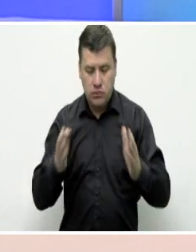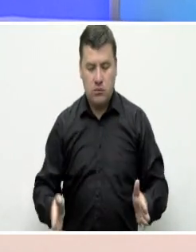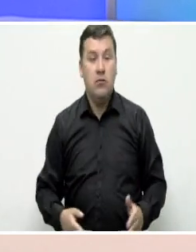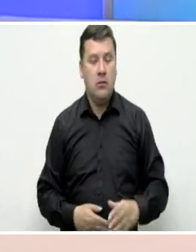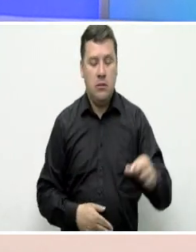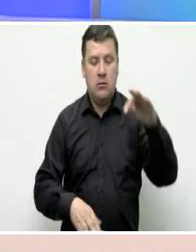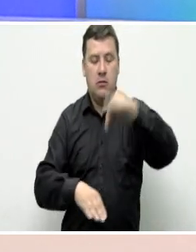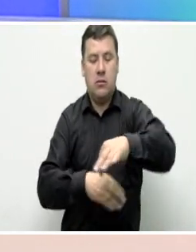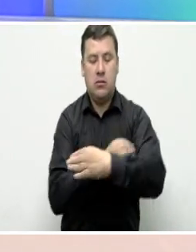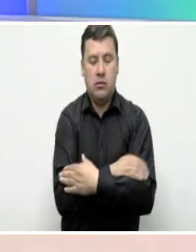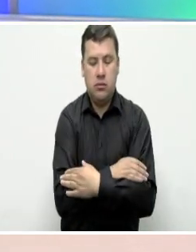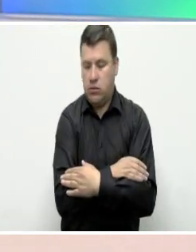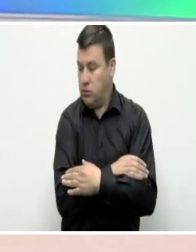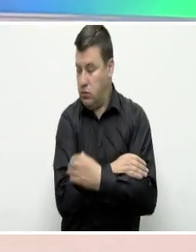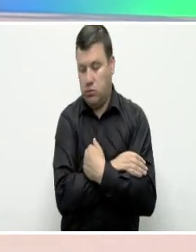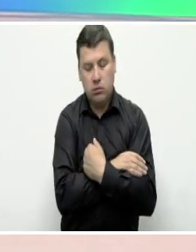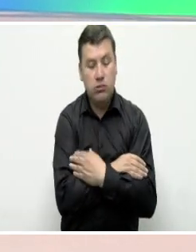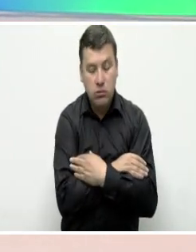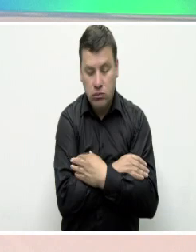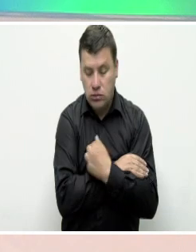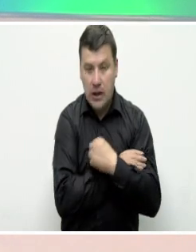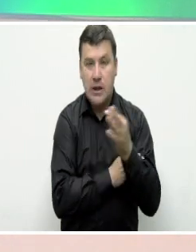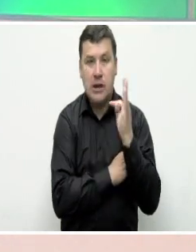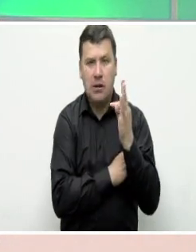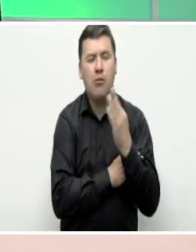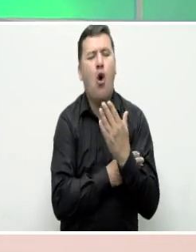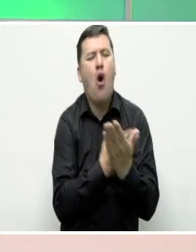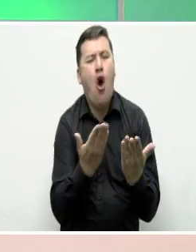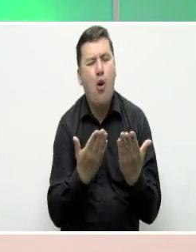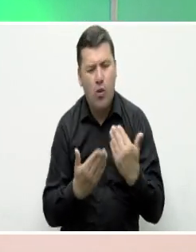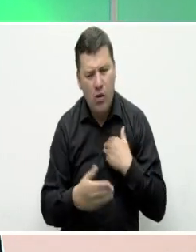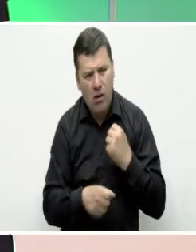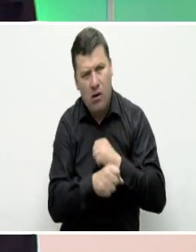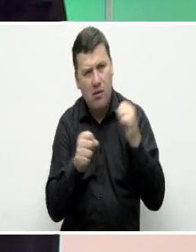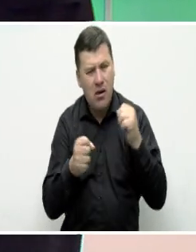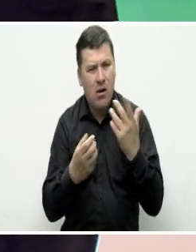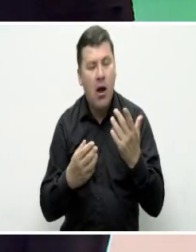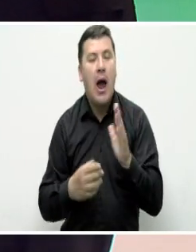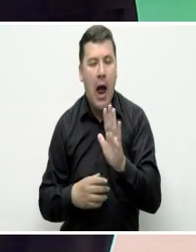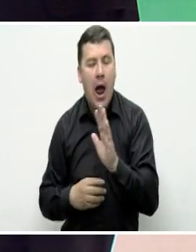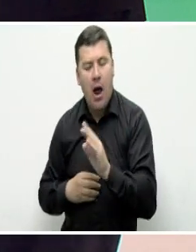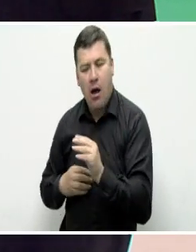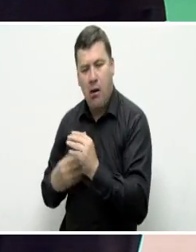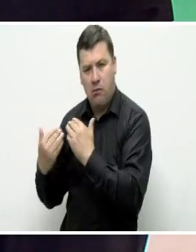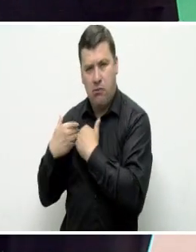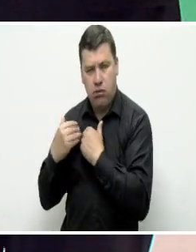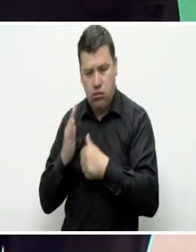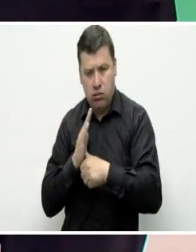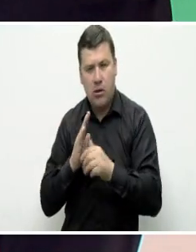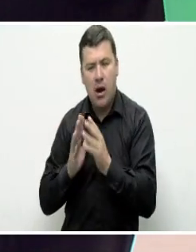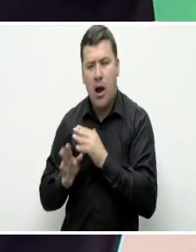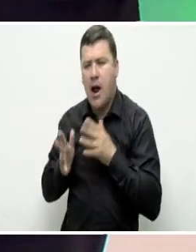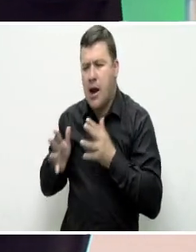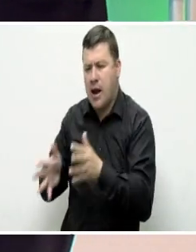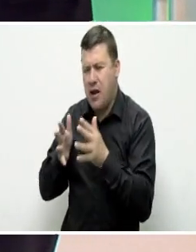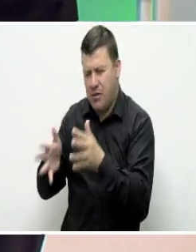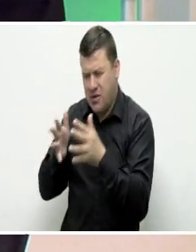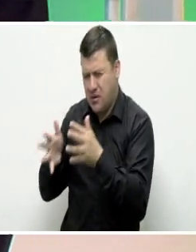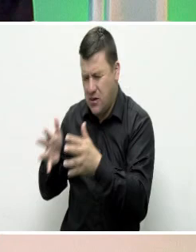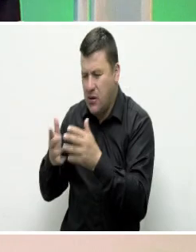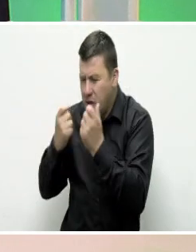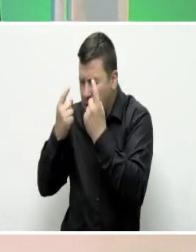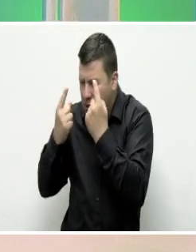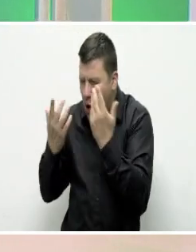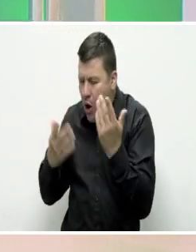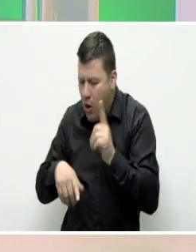electoral del día de las votaciones, y por eso estamos buscando mecanismos adicionales de capacitación para que ellos